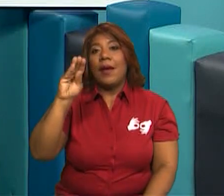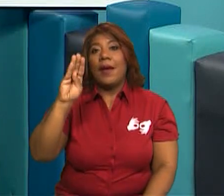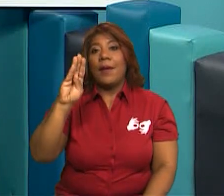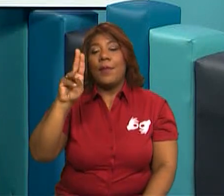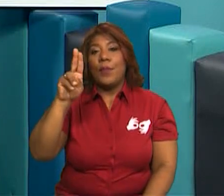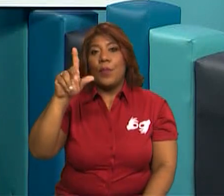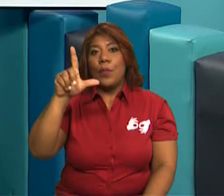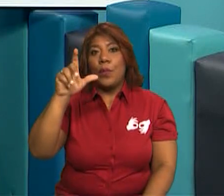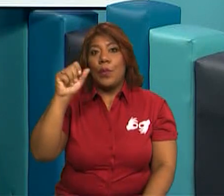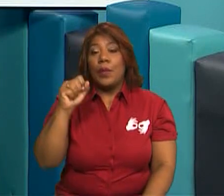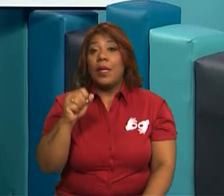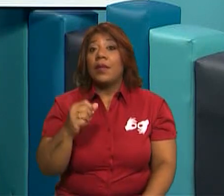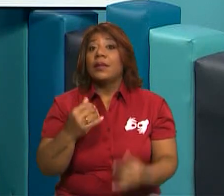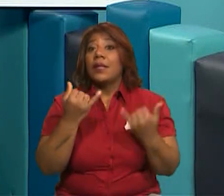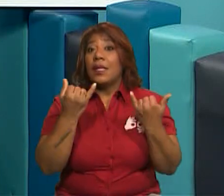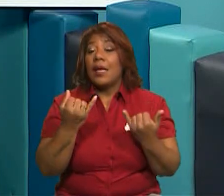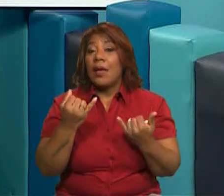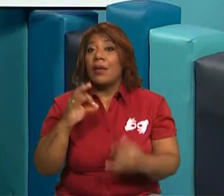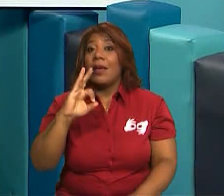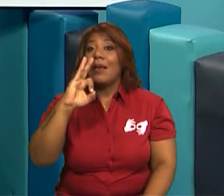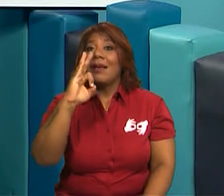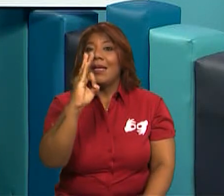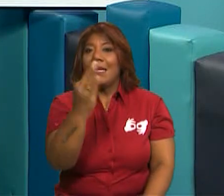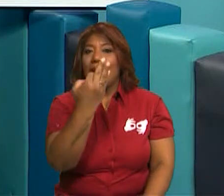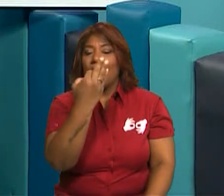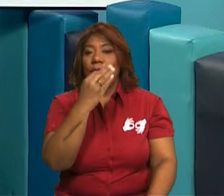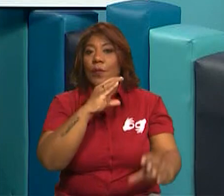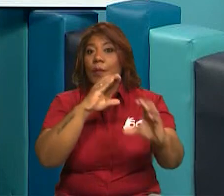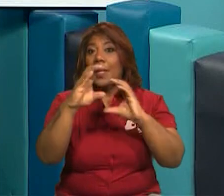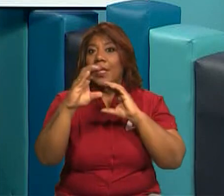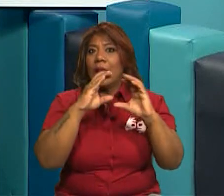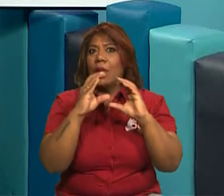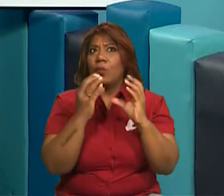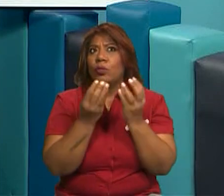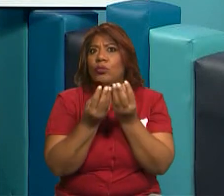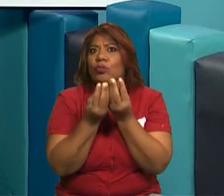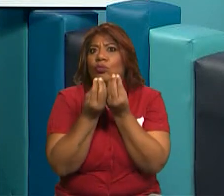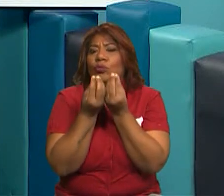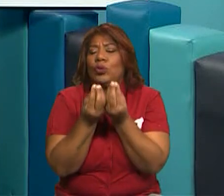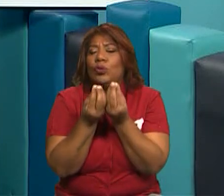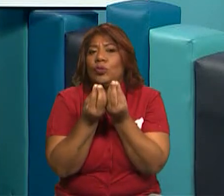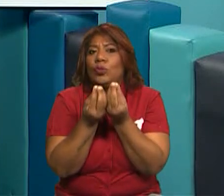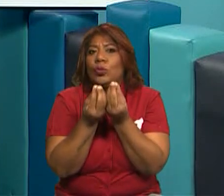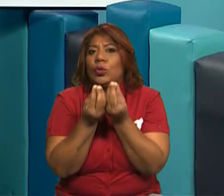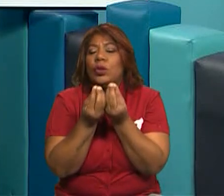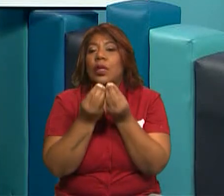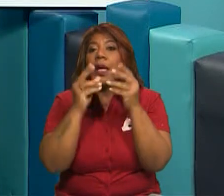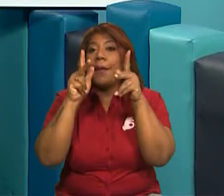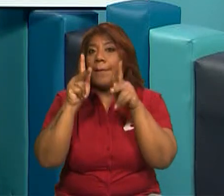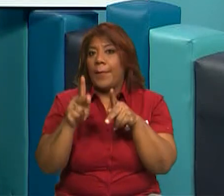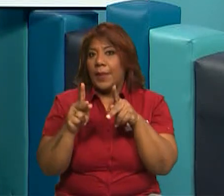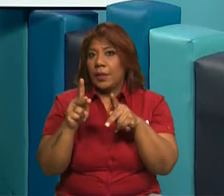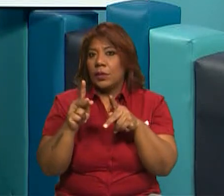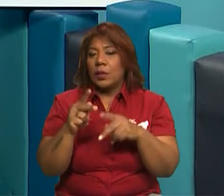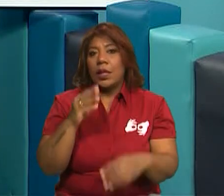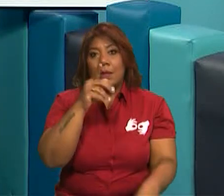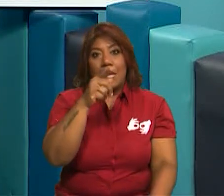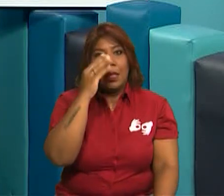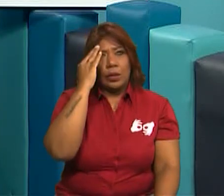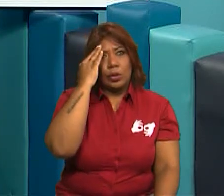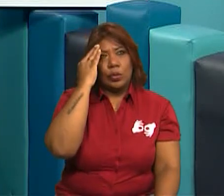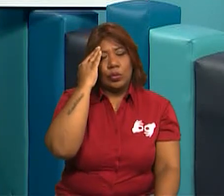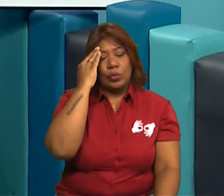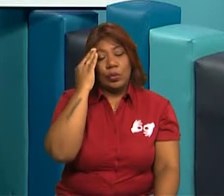también, que eran los medios de comunicación en masa. Siempre hemos hablado de medios de comunicación, ya los conocemos, ¿verdad?